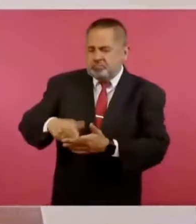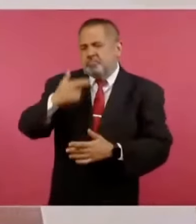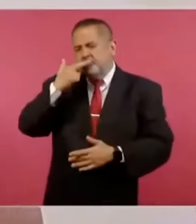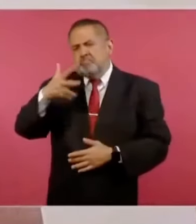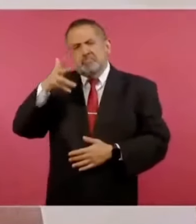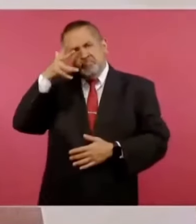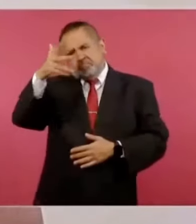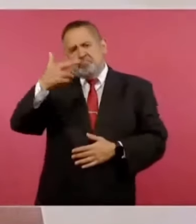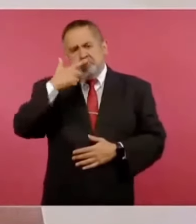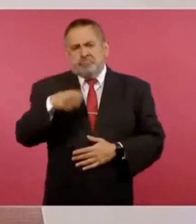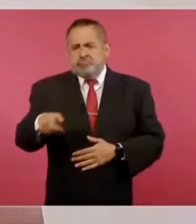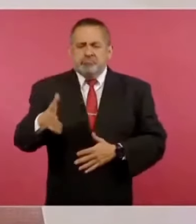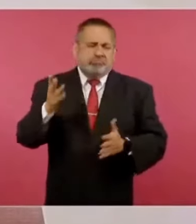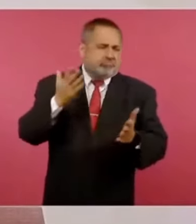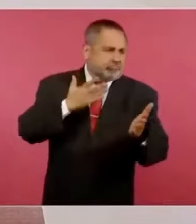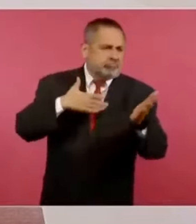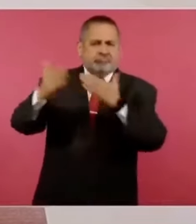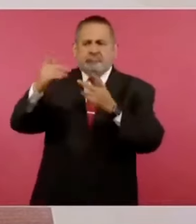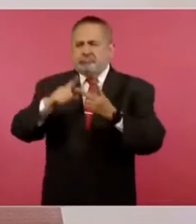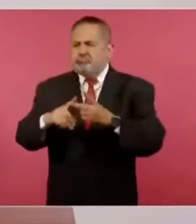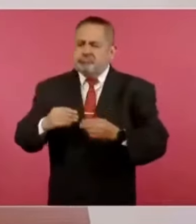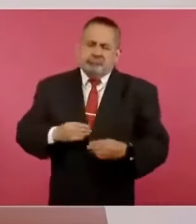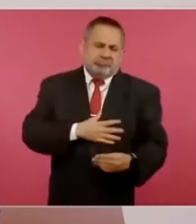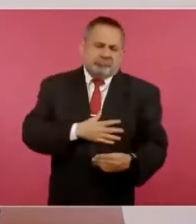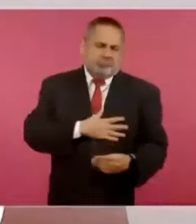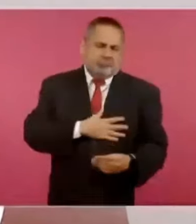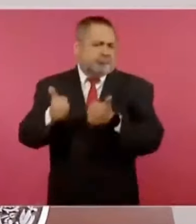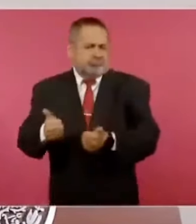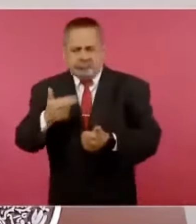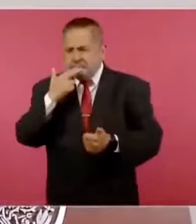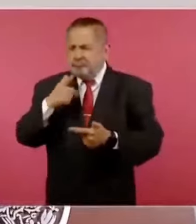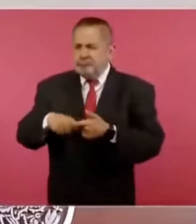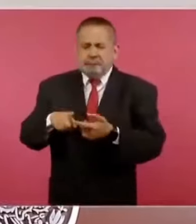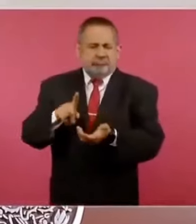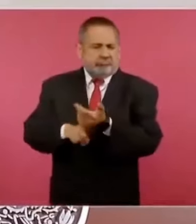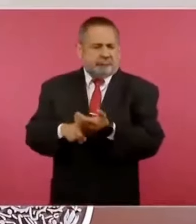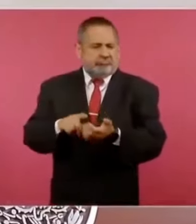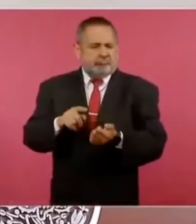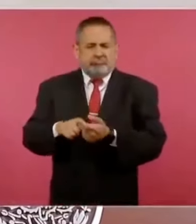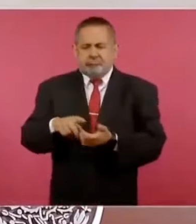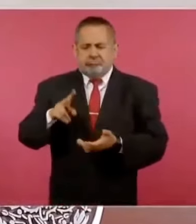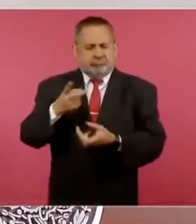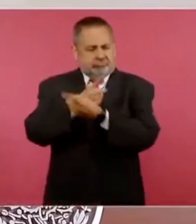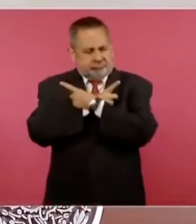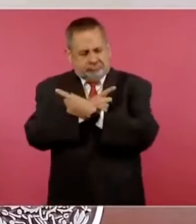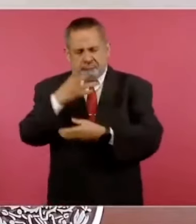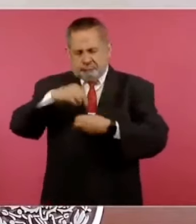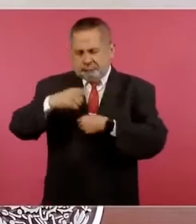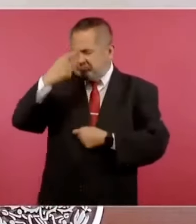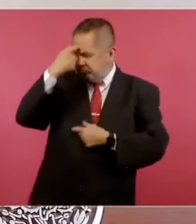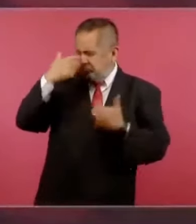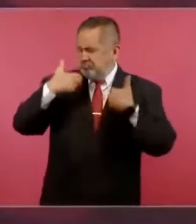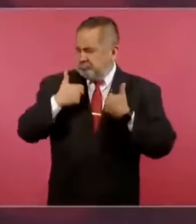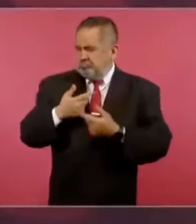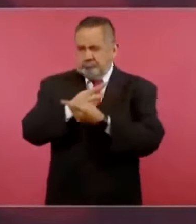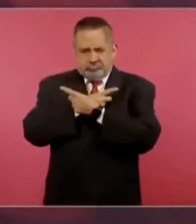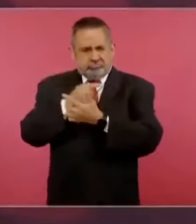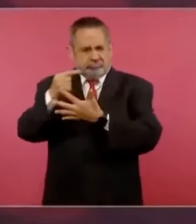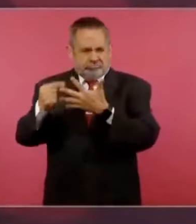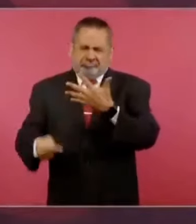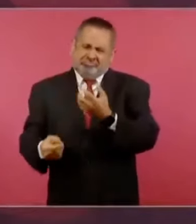en cuanto a desarrollo, en cuanto a bienestar, en cuanto al fortalecimiento de valores culturales, morales,